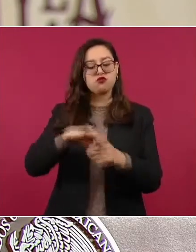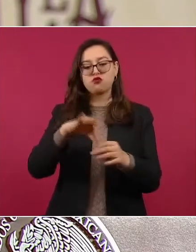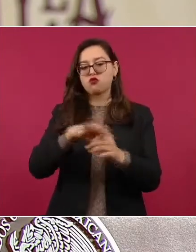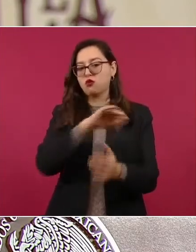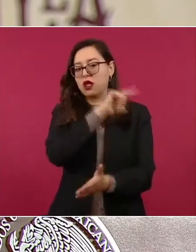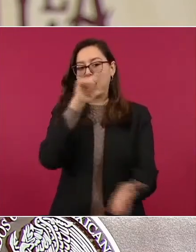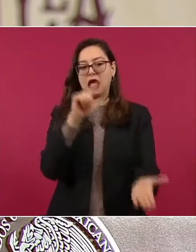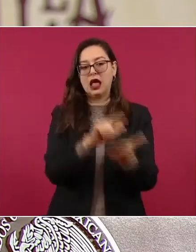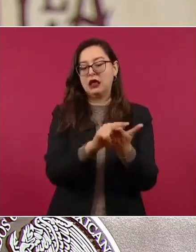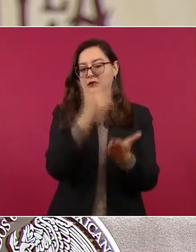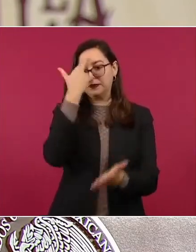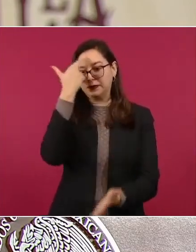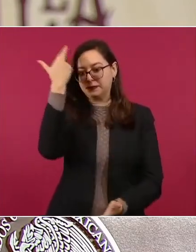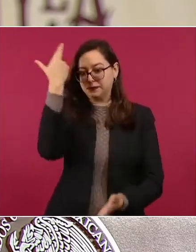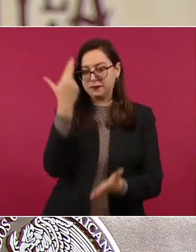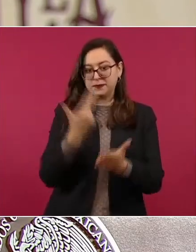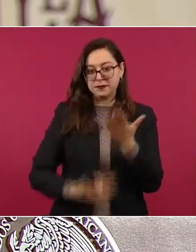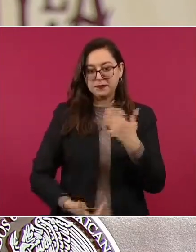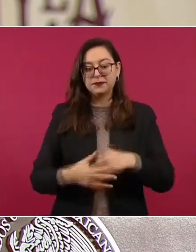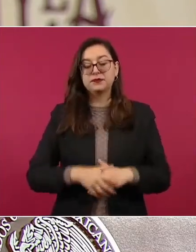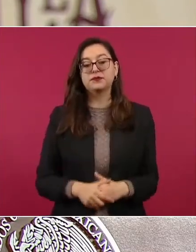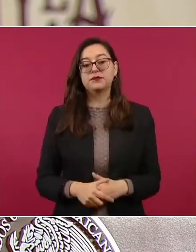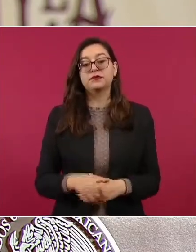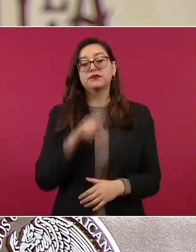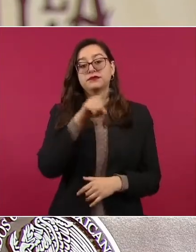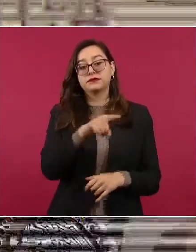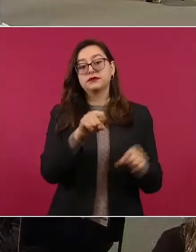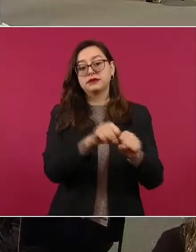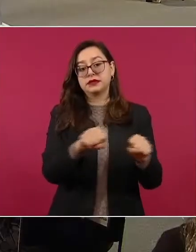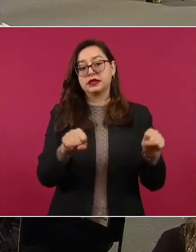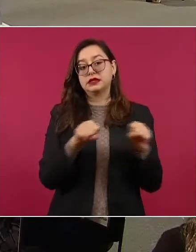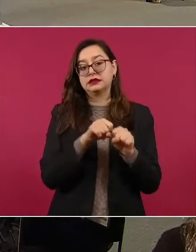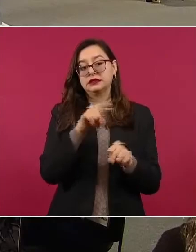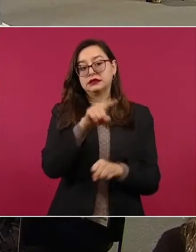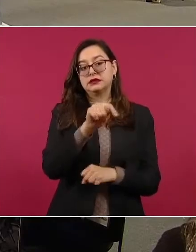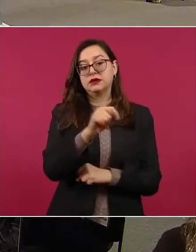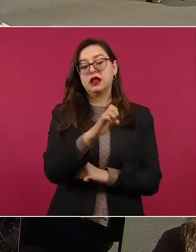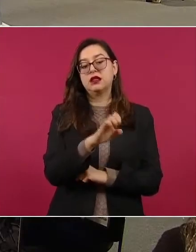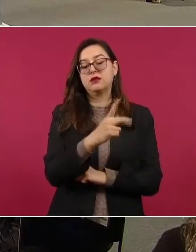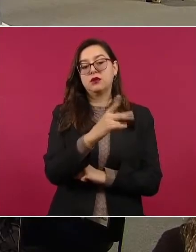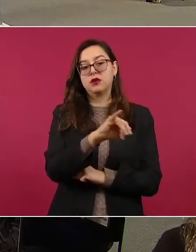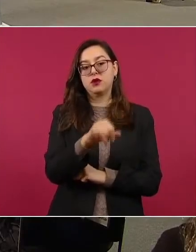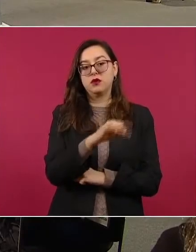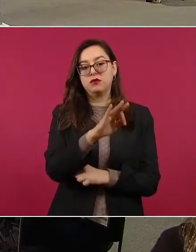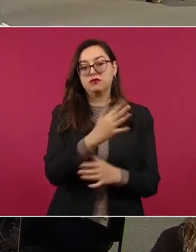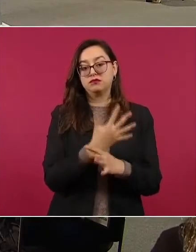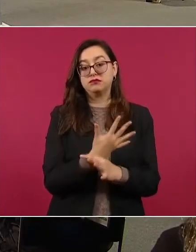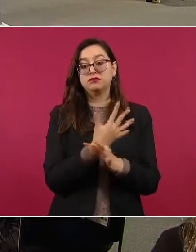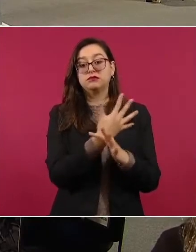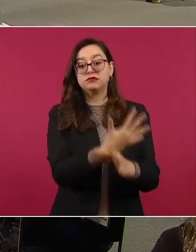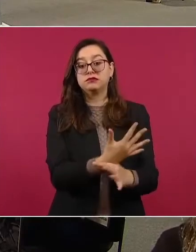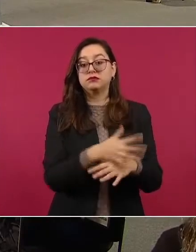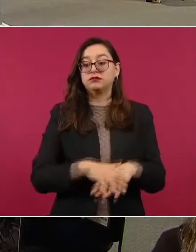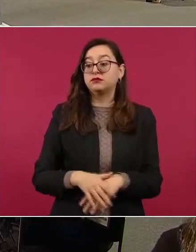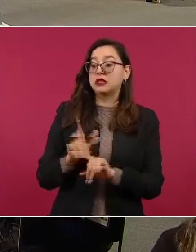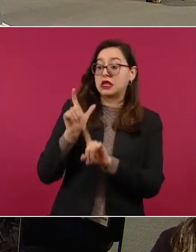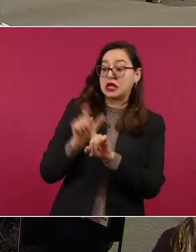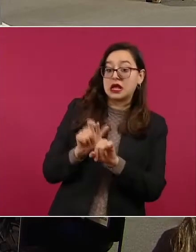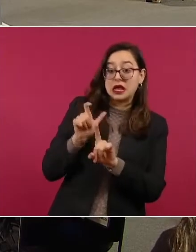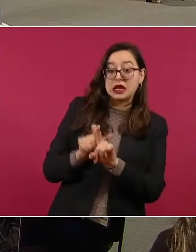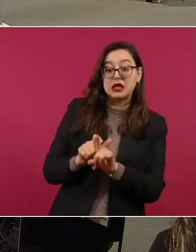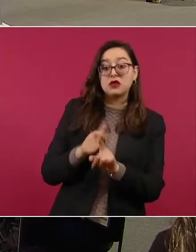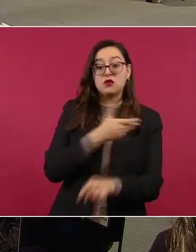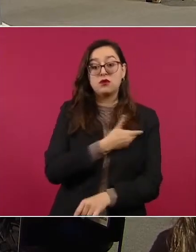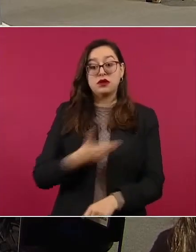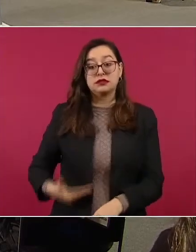comunicado dirigido a la prensa, la Sala Superior del Tribunal precisa que únicamente se condicionará el uso de la caricatura del